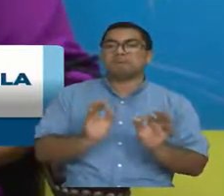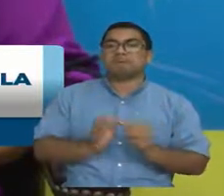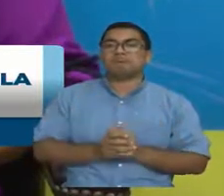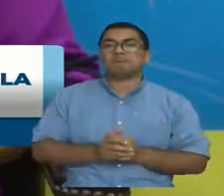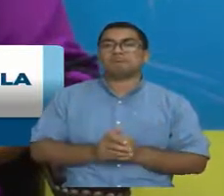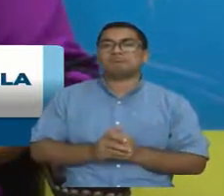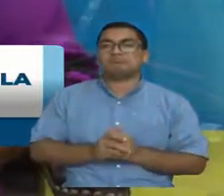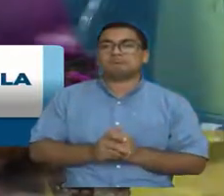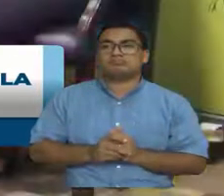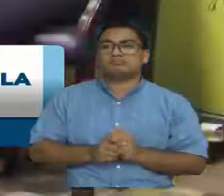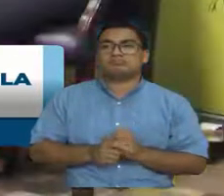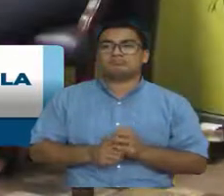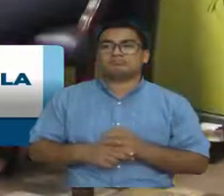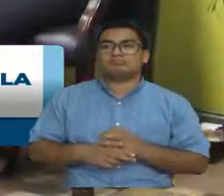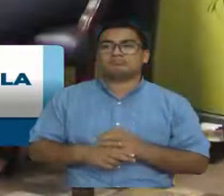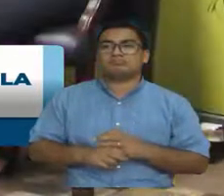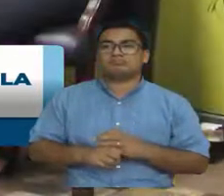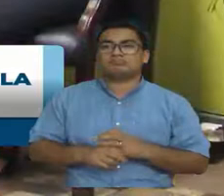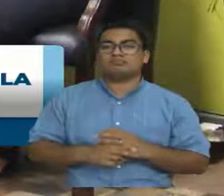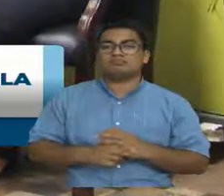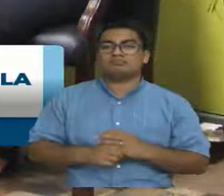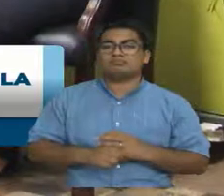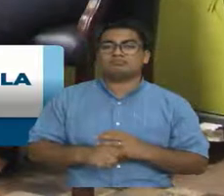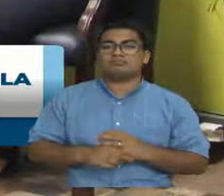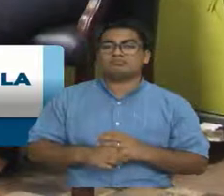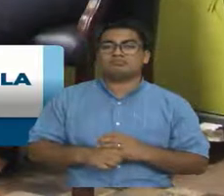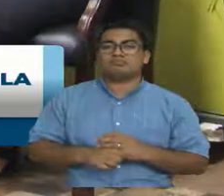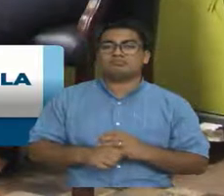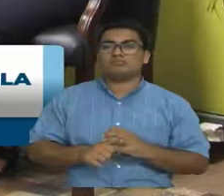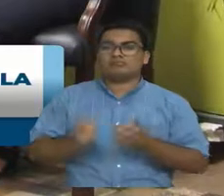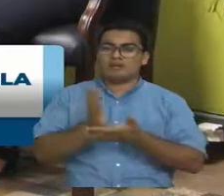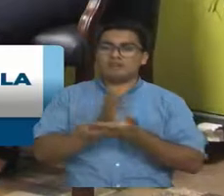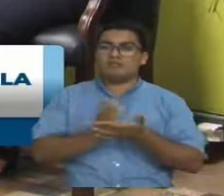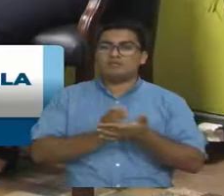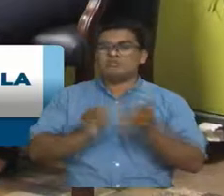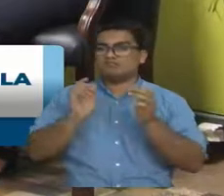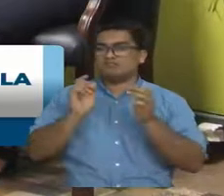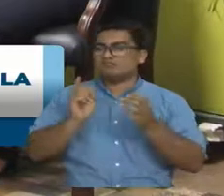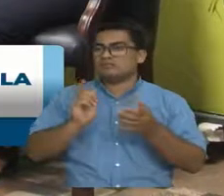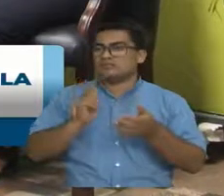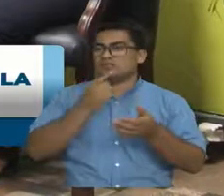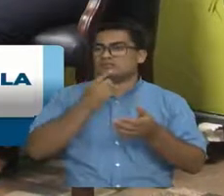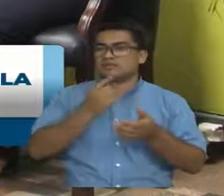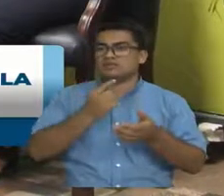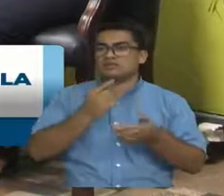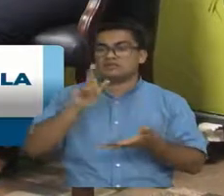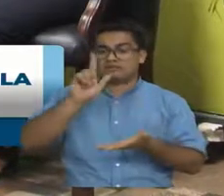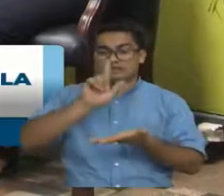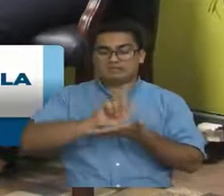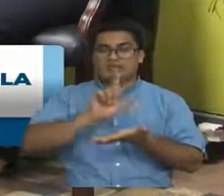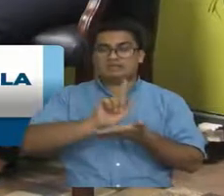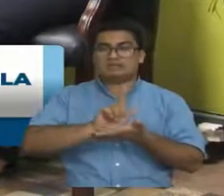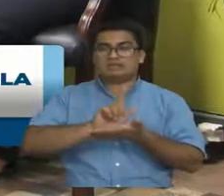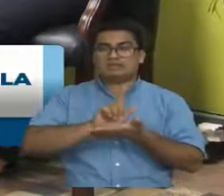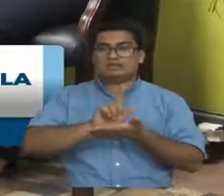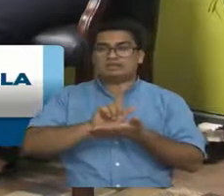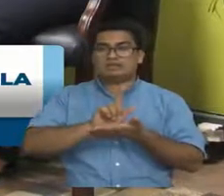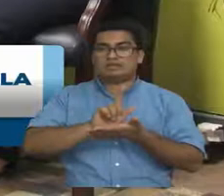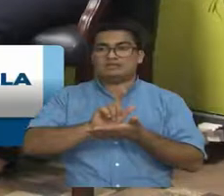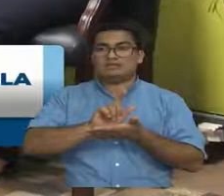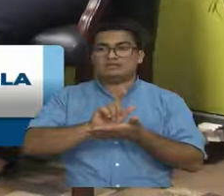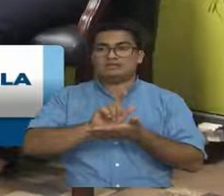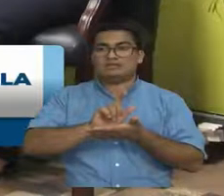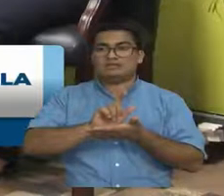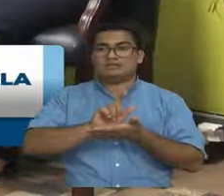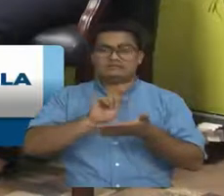hay caligrafía incluso que pueden servir doctora ahí hay que la grafía que por ejemplo tienen la letra escrita de manera